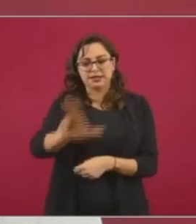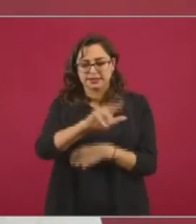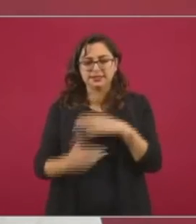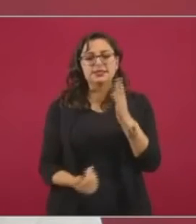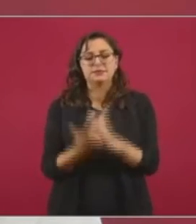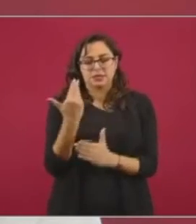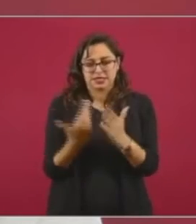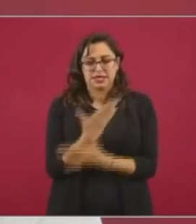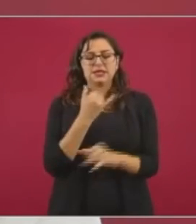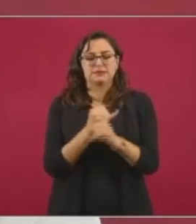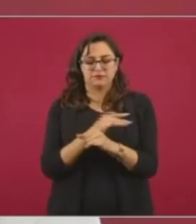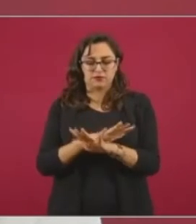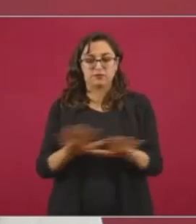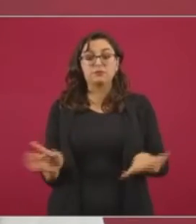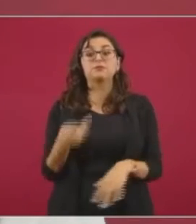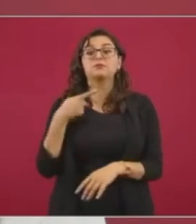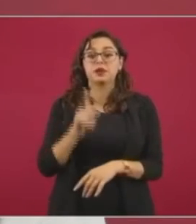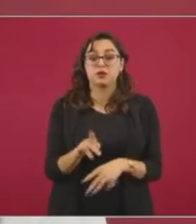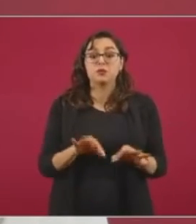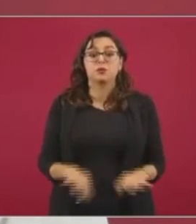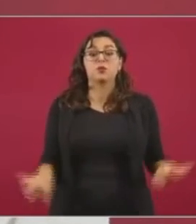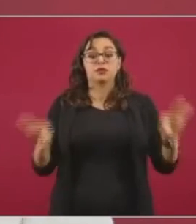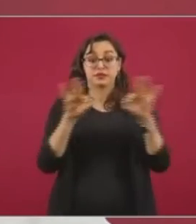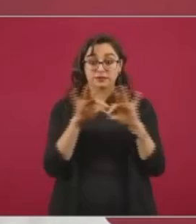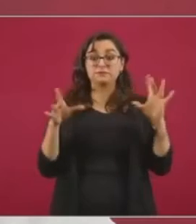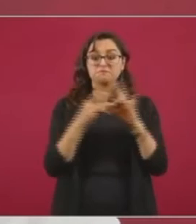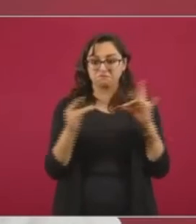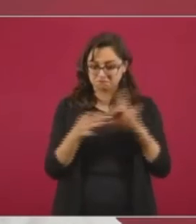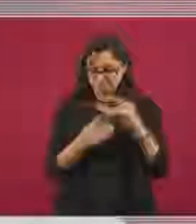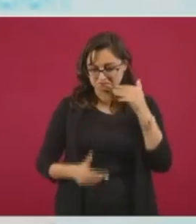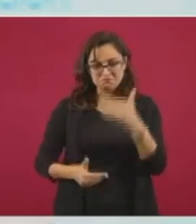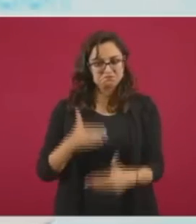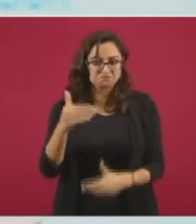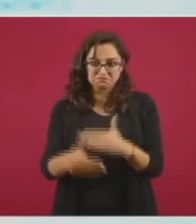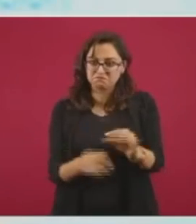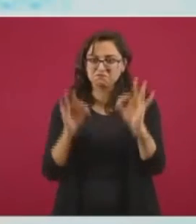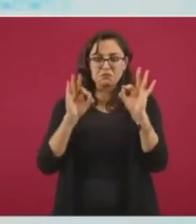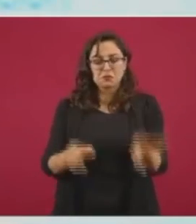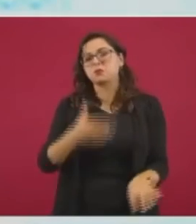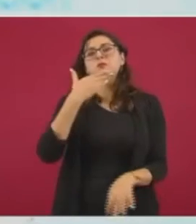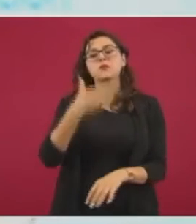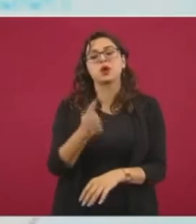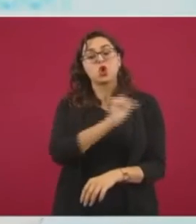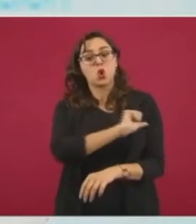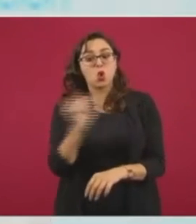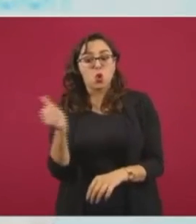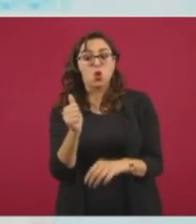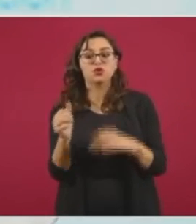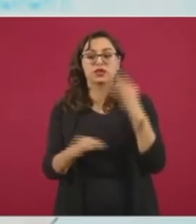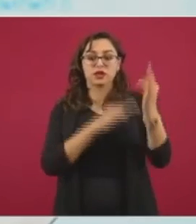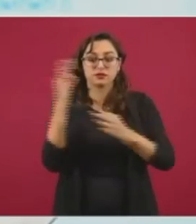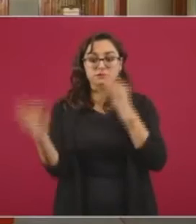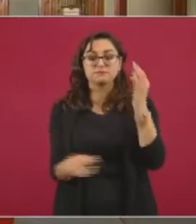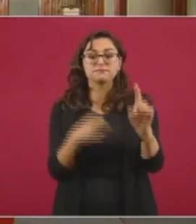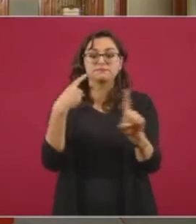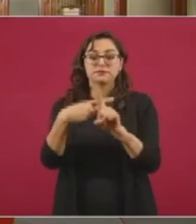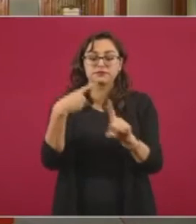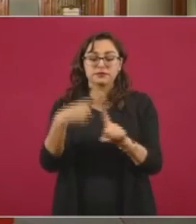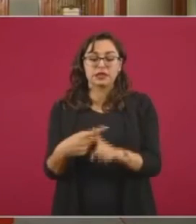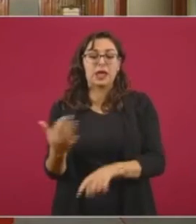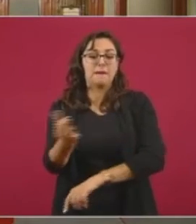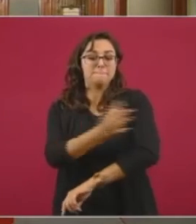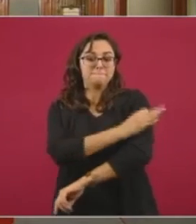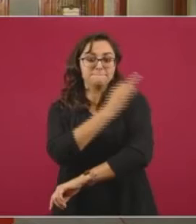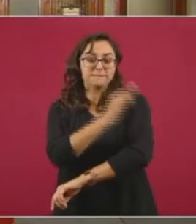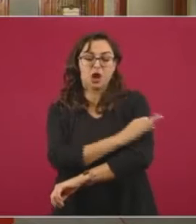es importante que sepan que vamos bien. También les actualizo otra noticia positiva: la vacuna de Pfizer, que